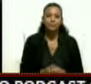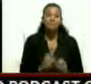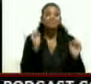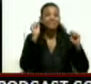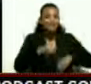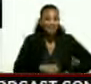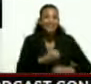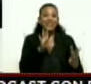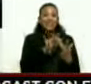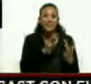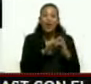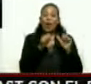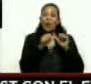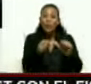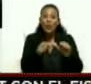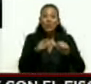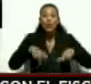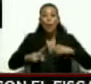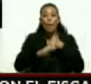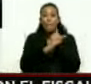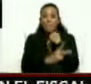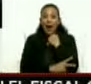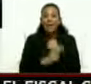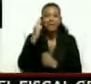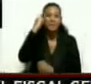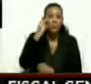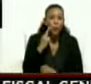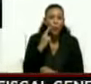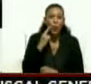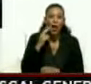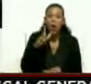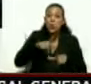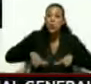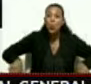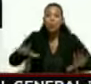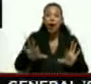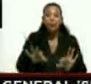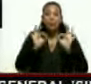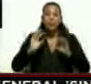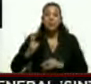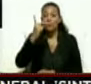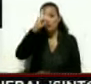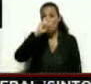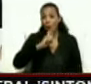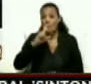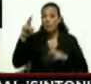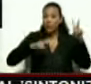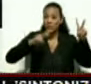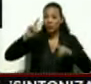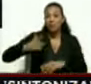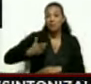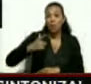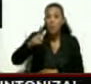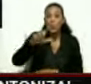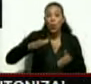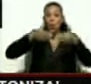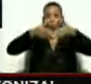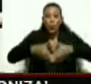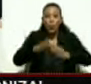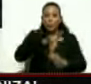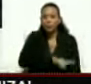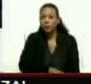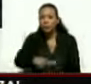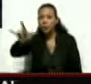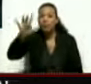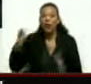Así es, y nosotros continuamos desde el Parque de Simón Bolívar, que ha sido sede de esta segunda edición de la Expo Transporte Venezuela 2023,